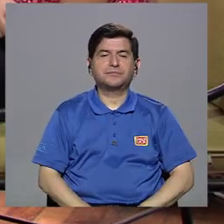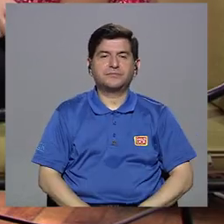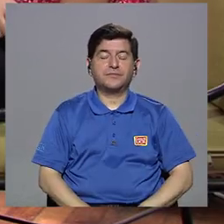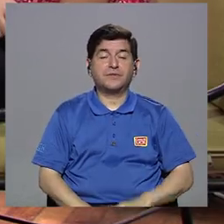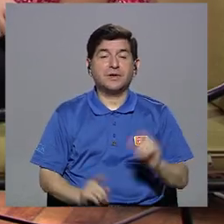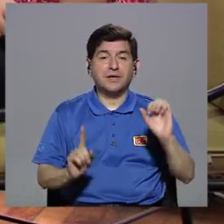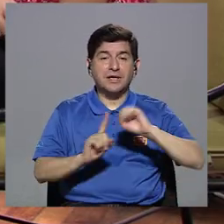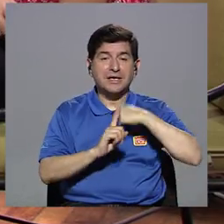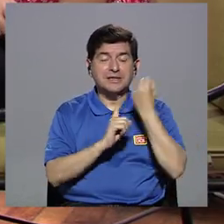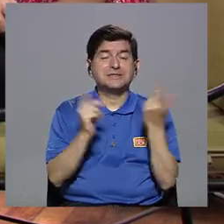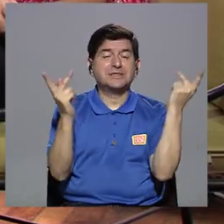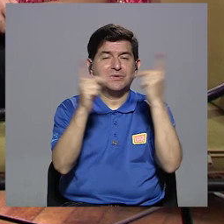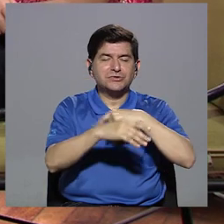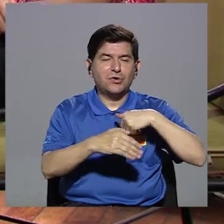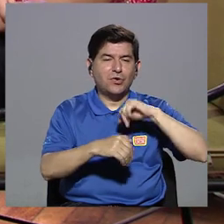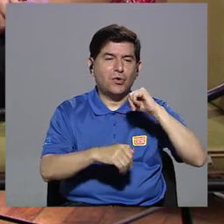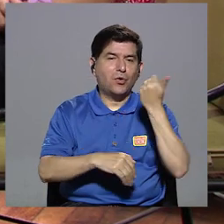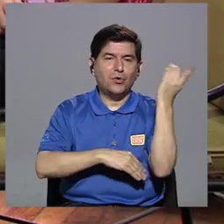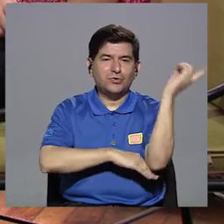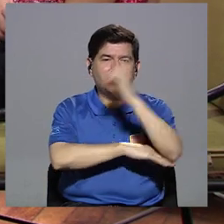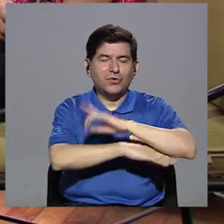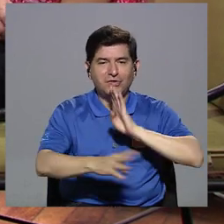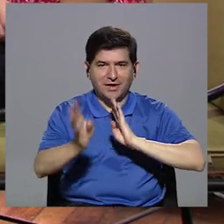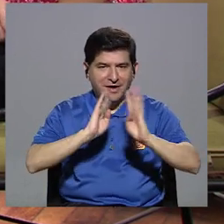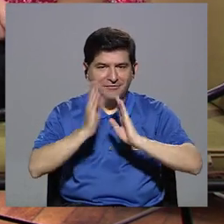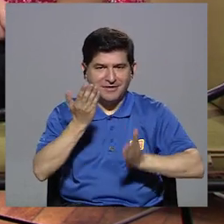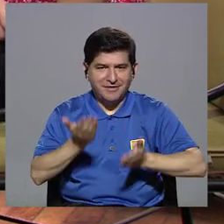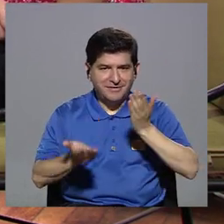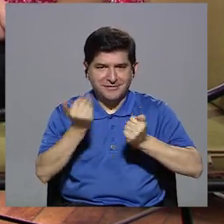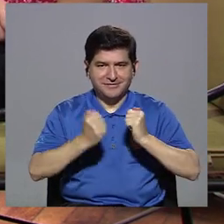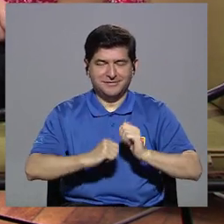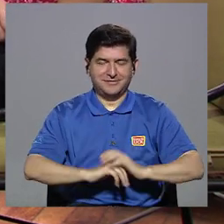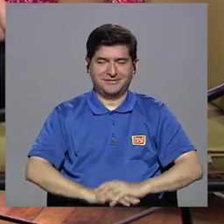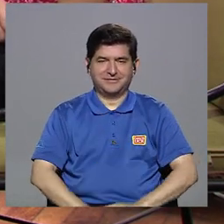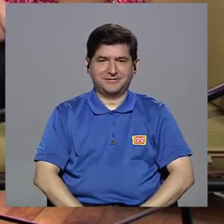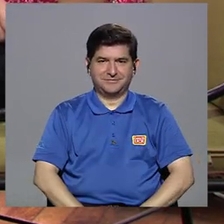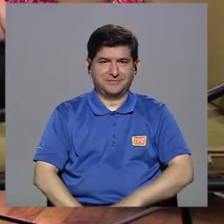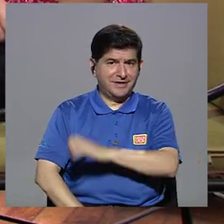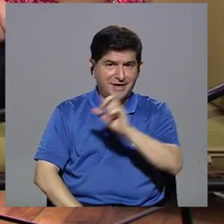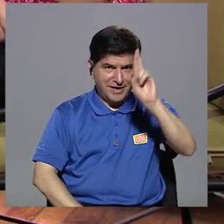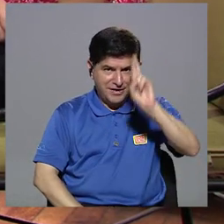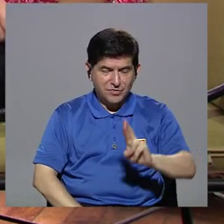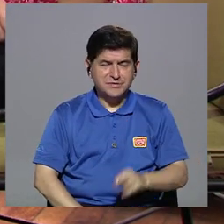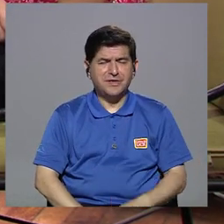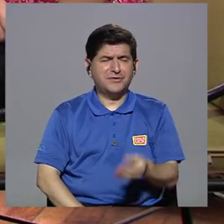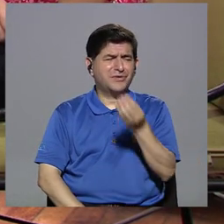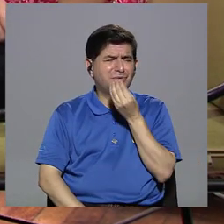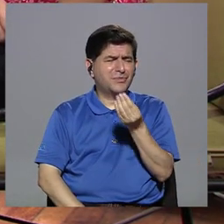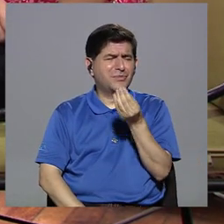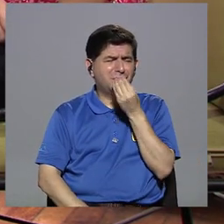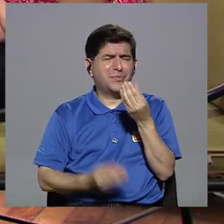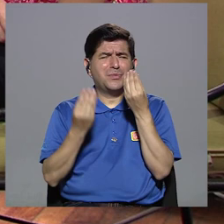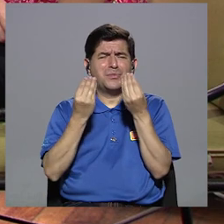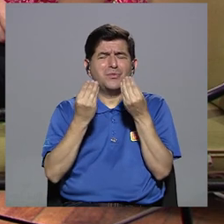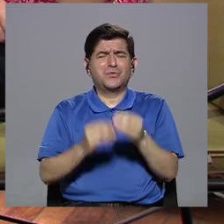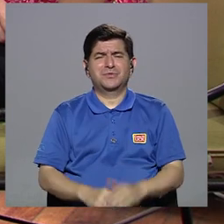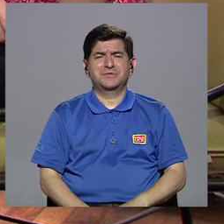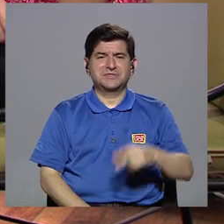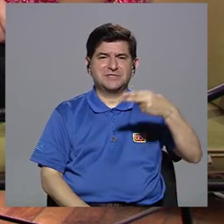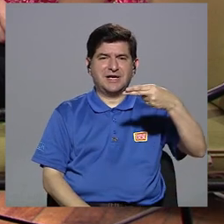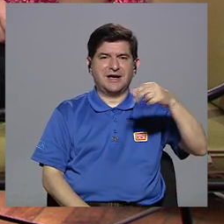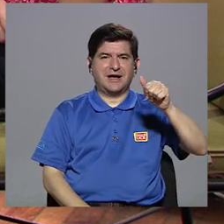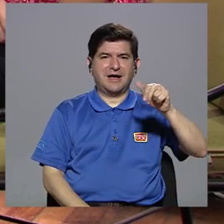como un agravante que tal vez otro dia documentarlos en costa rica se comen muchísimas